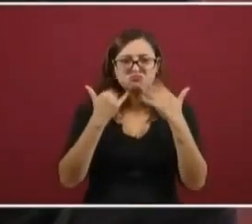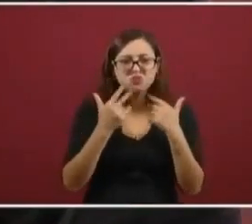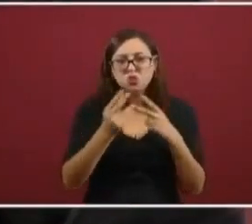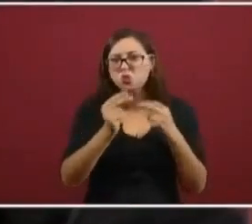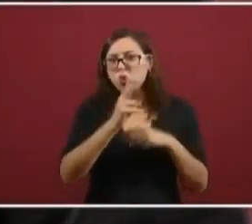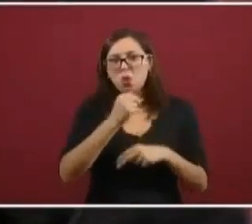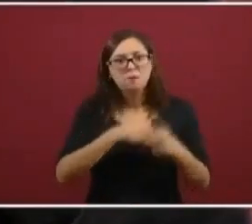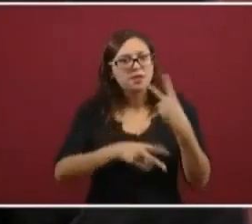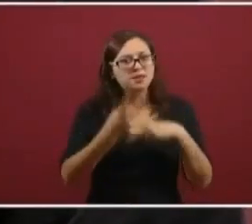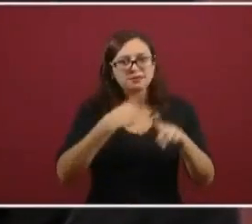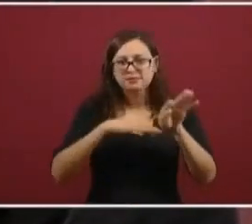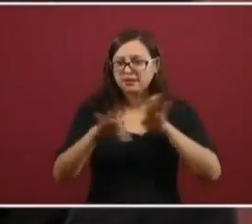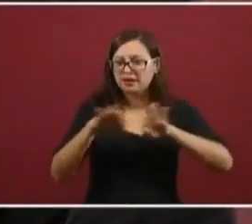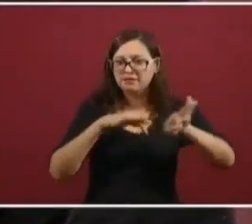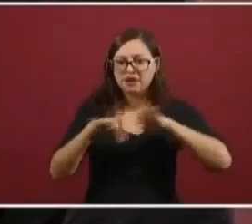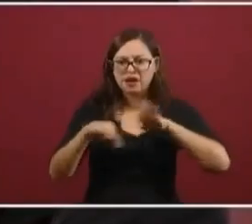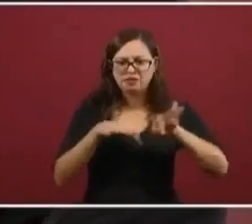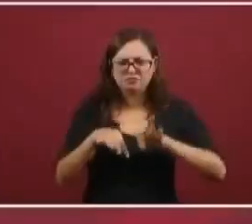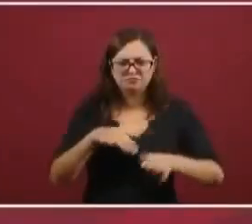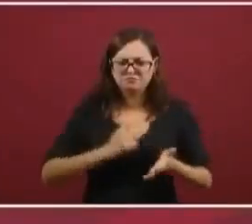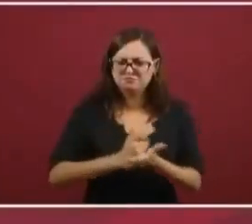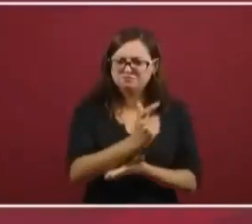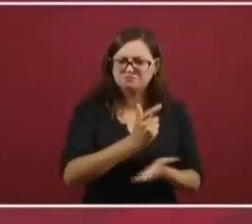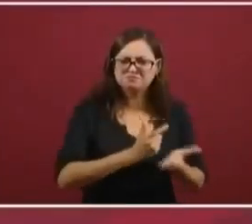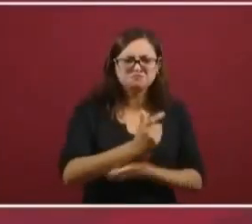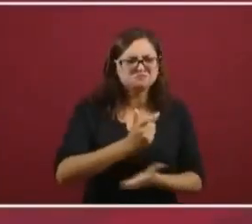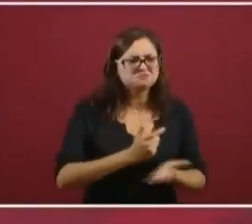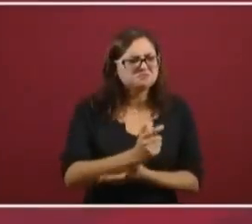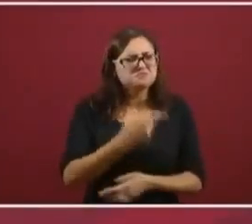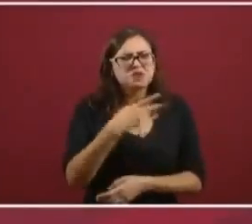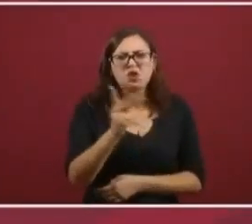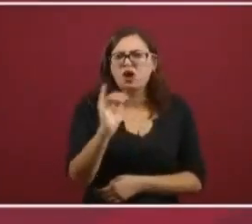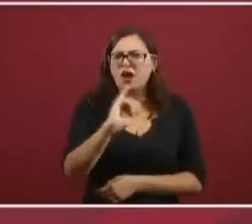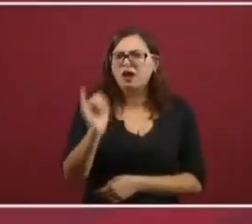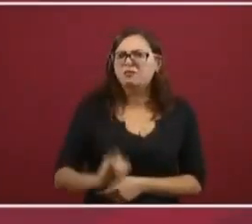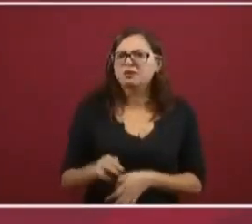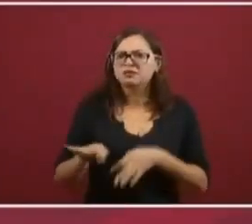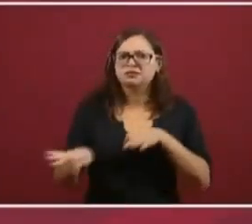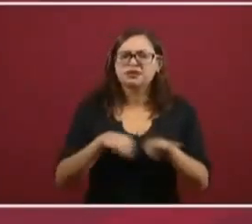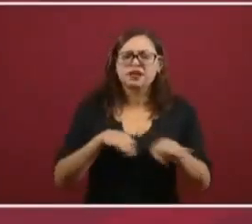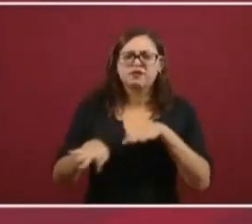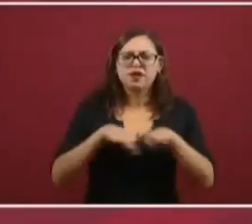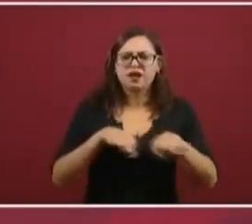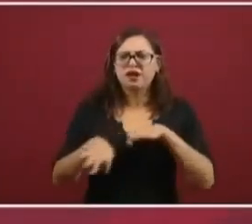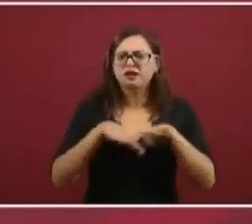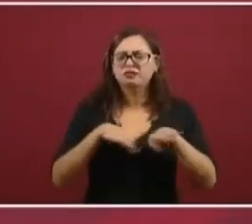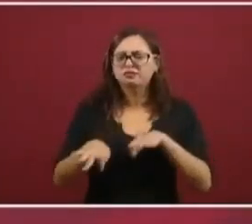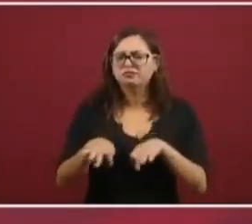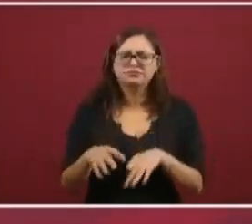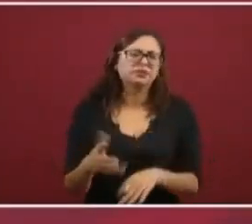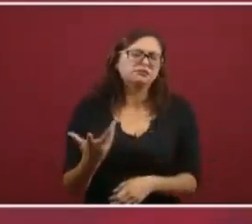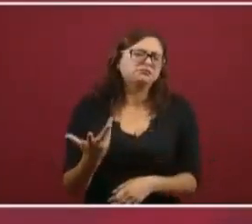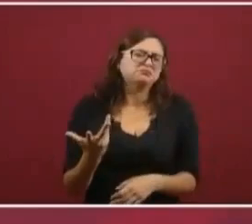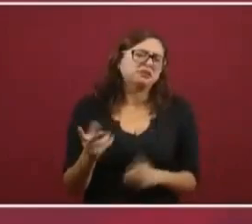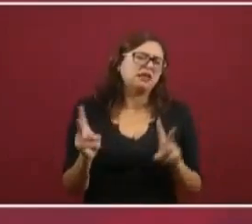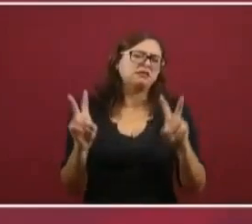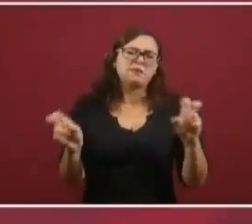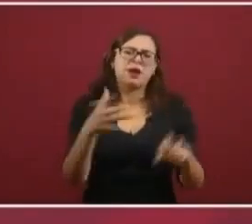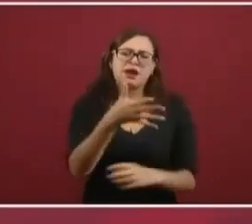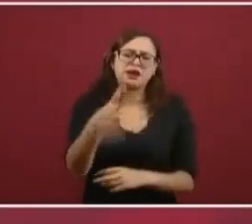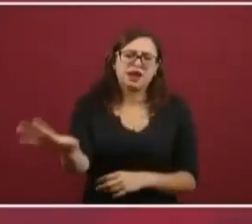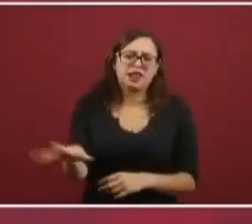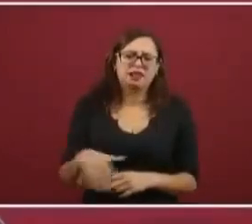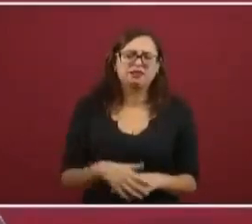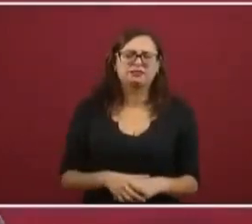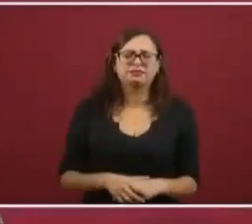o de los que cobran sin trabajar en general